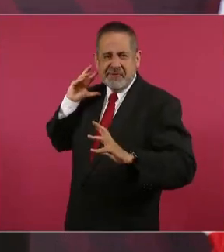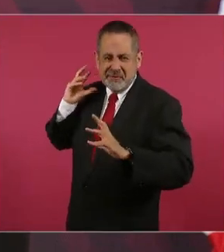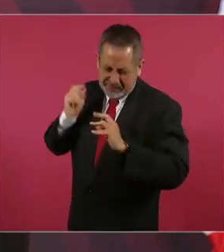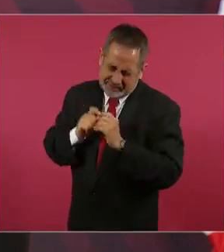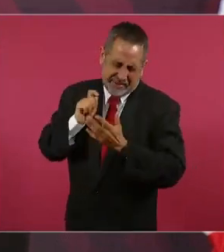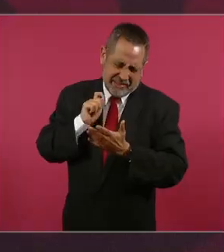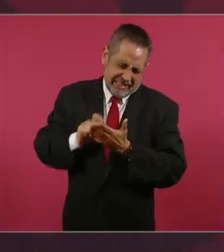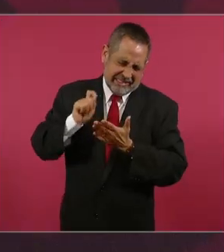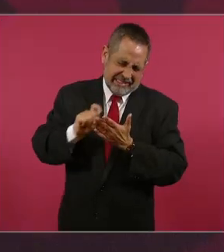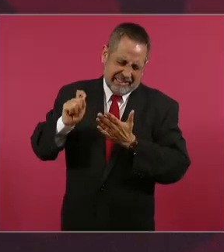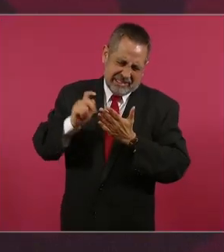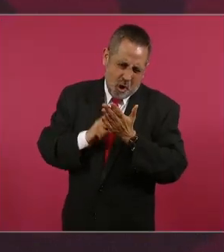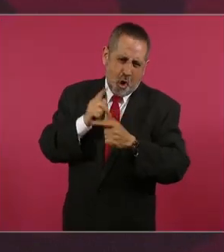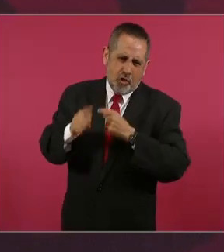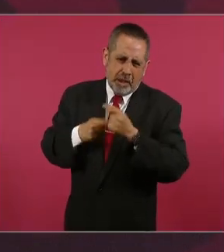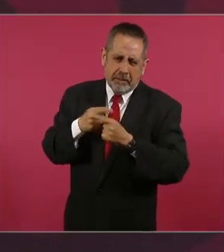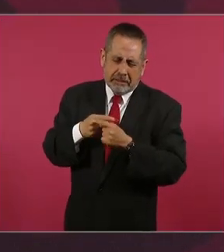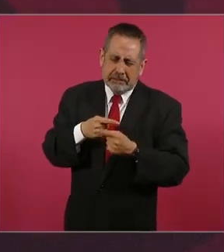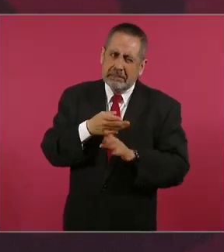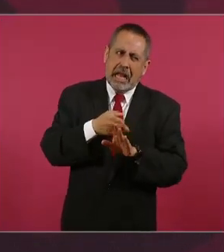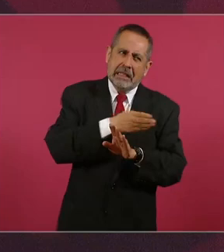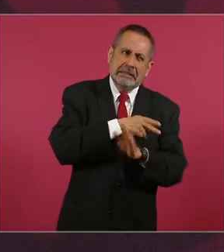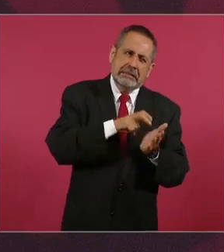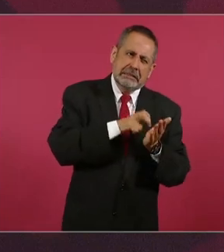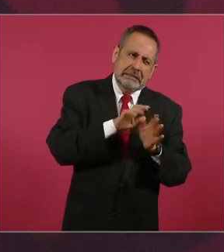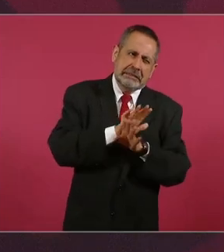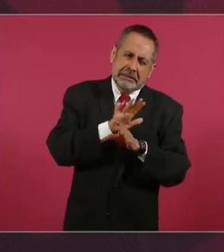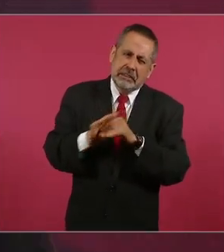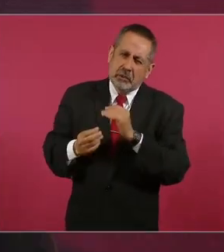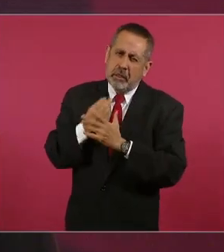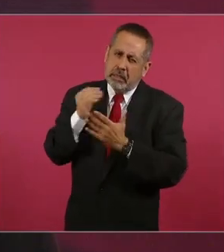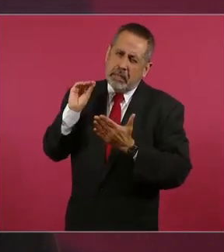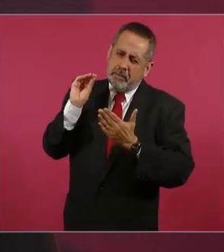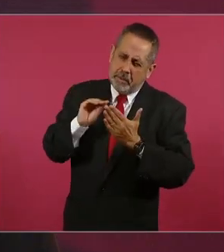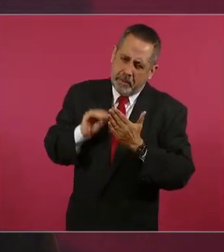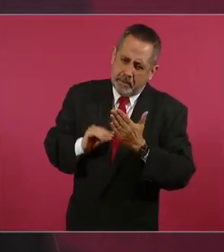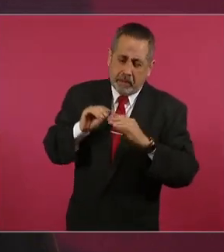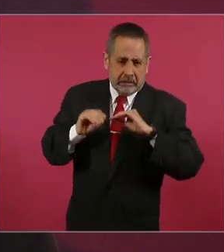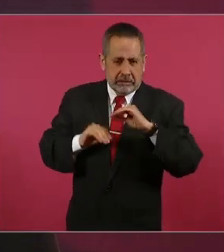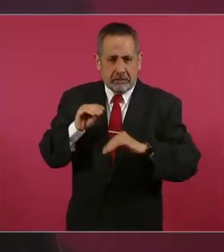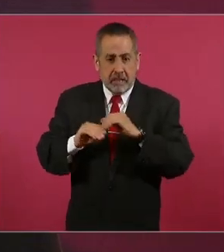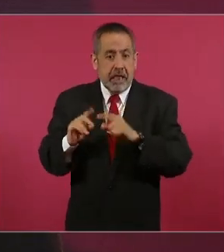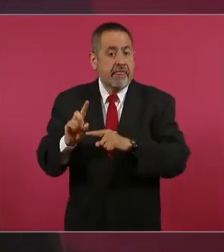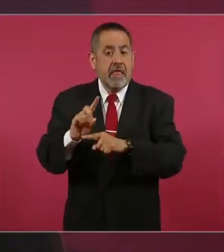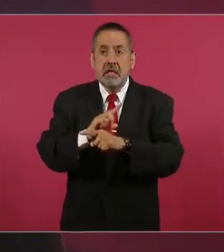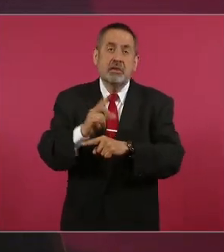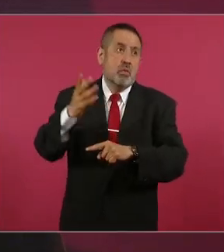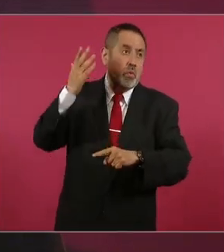y refrescar algunas cosas de antes, desde la juventud